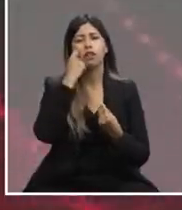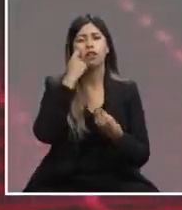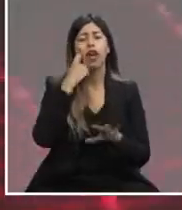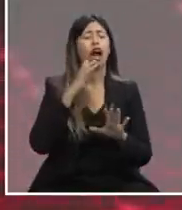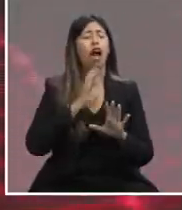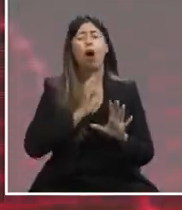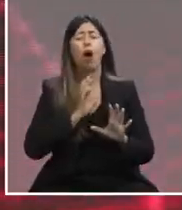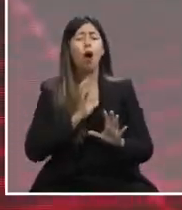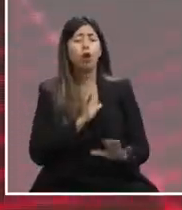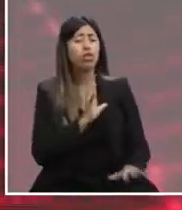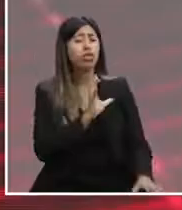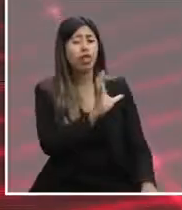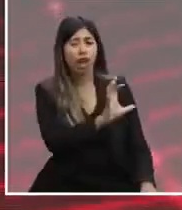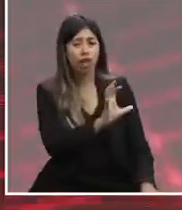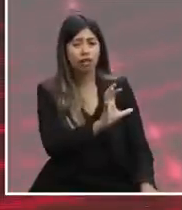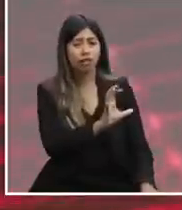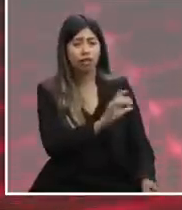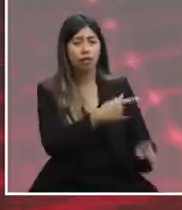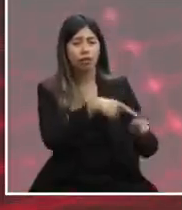a odiar a quienes puedan,